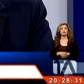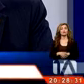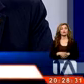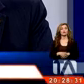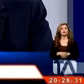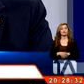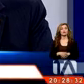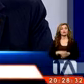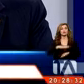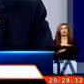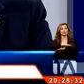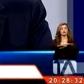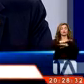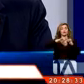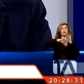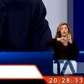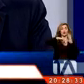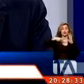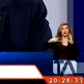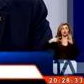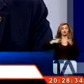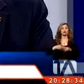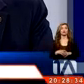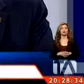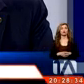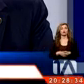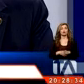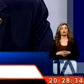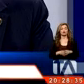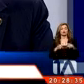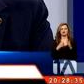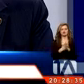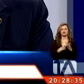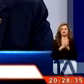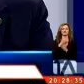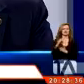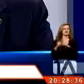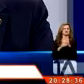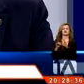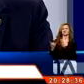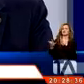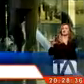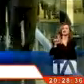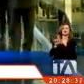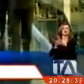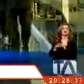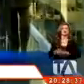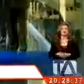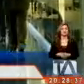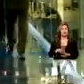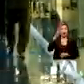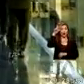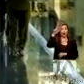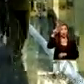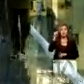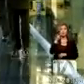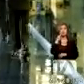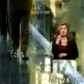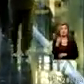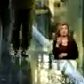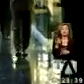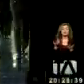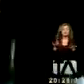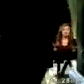una plataforma tecnológica, se combata la informalidad, la ilegalidad. Desde el gobierno no se descarta la